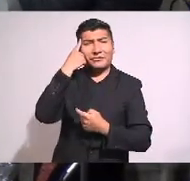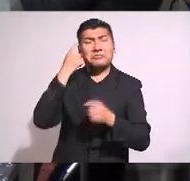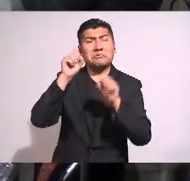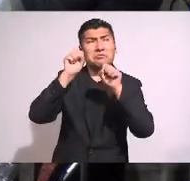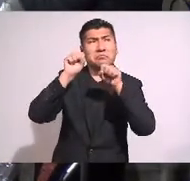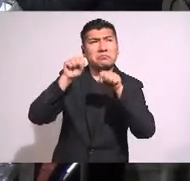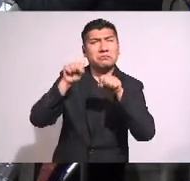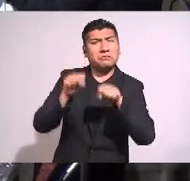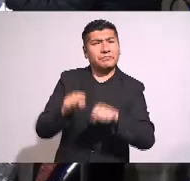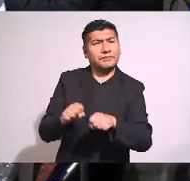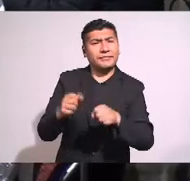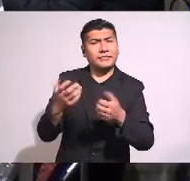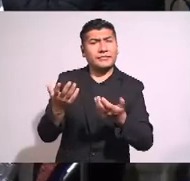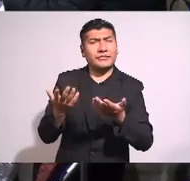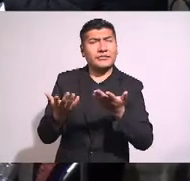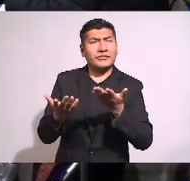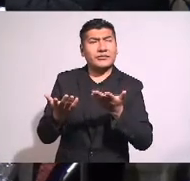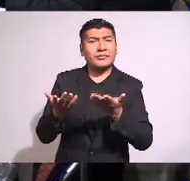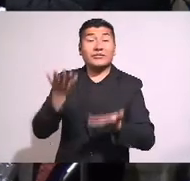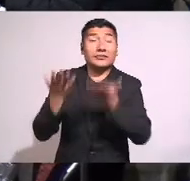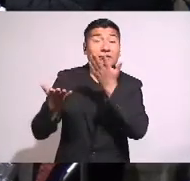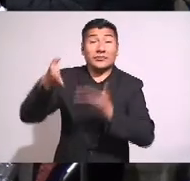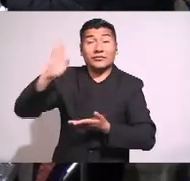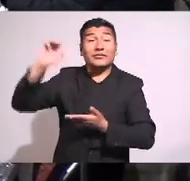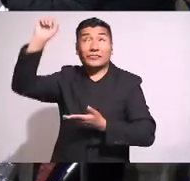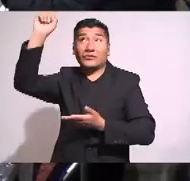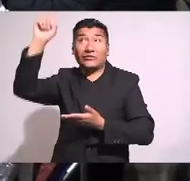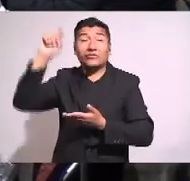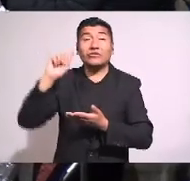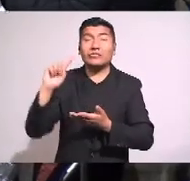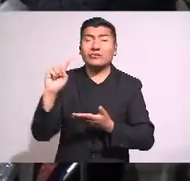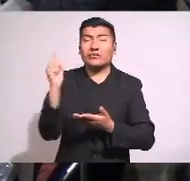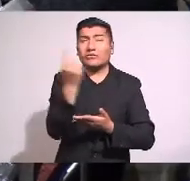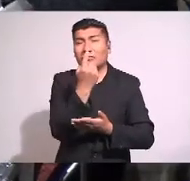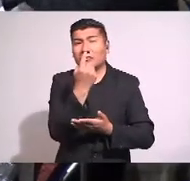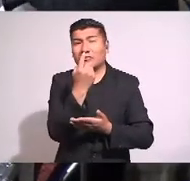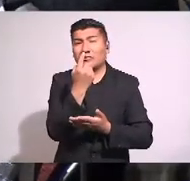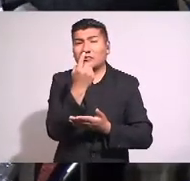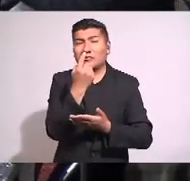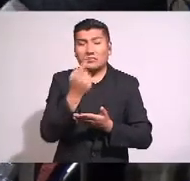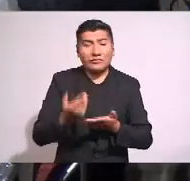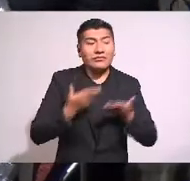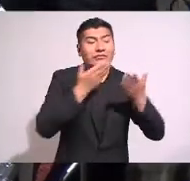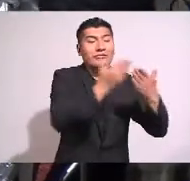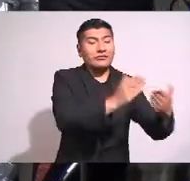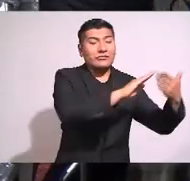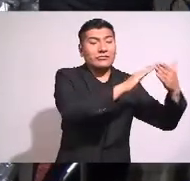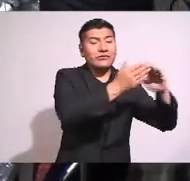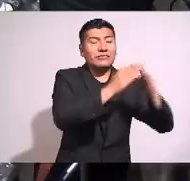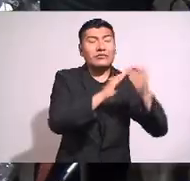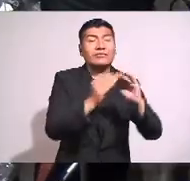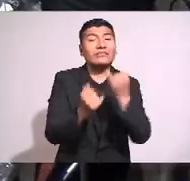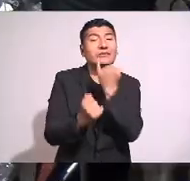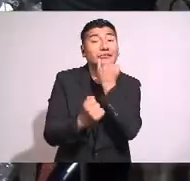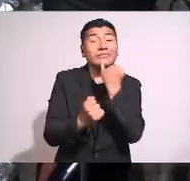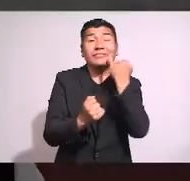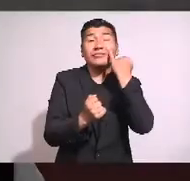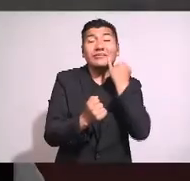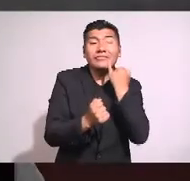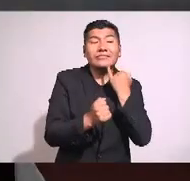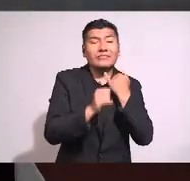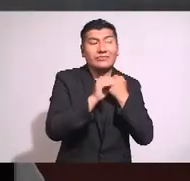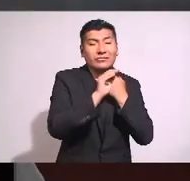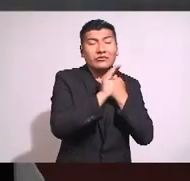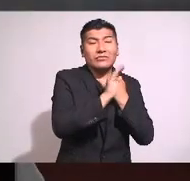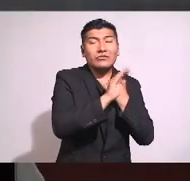¿puede ser que Dios simplemente dé a su pueblo Israel lo que